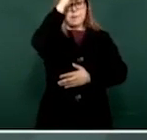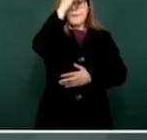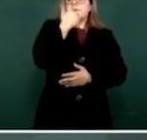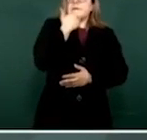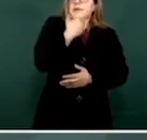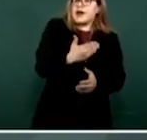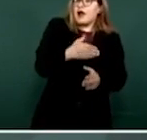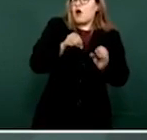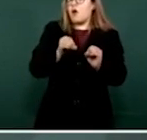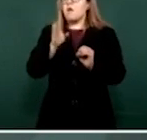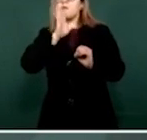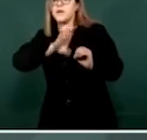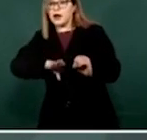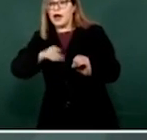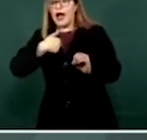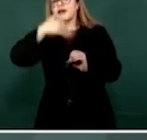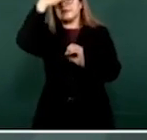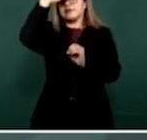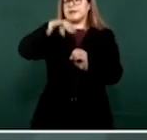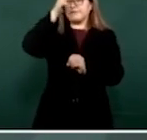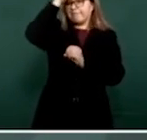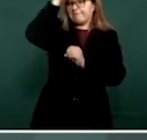conviene. Y puede ser que no